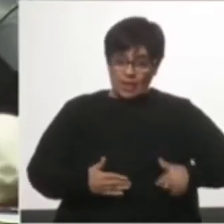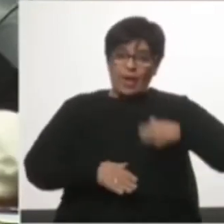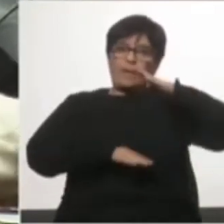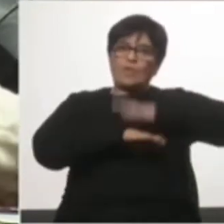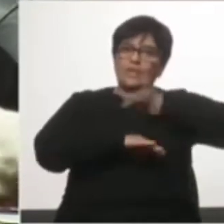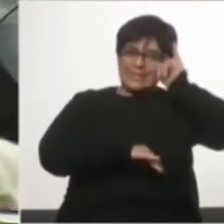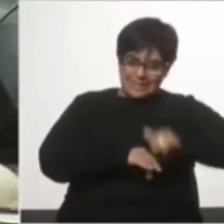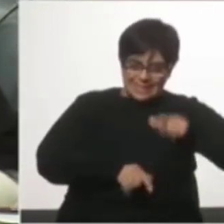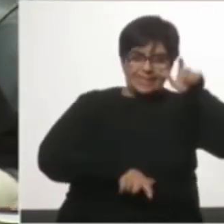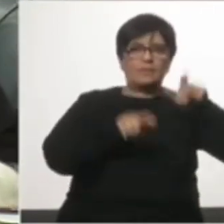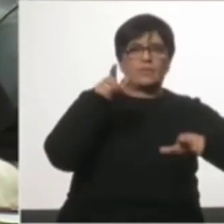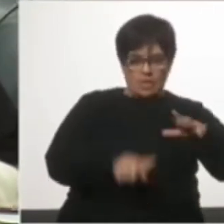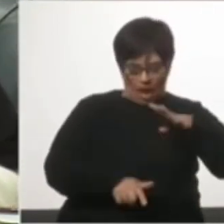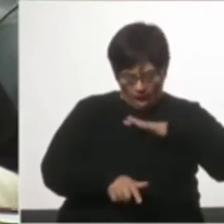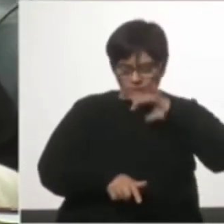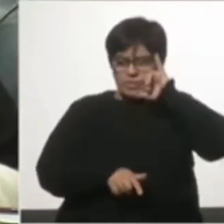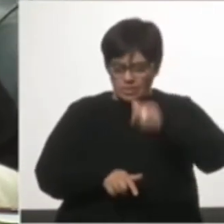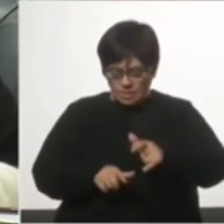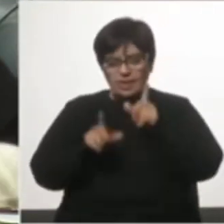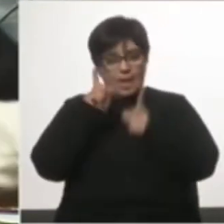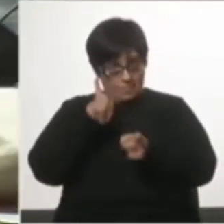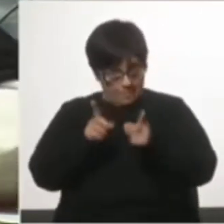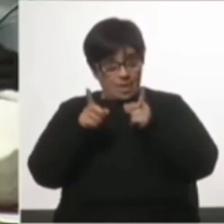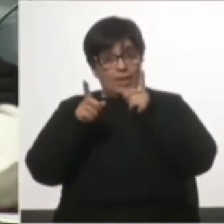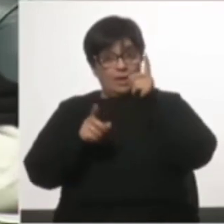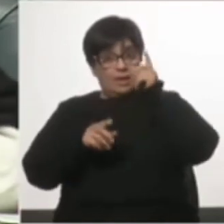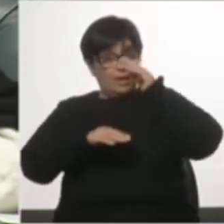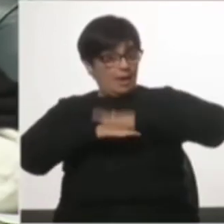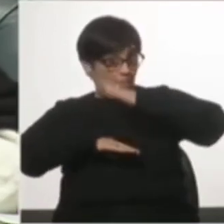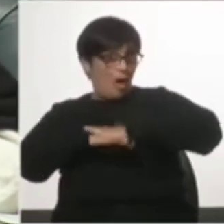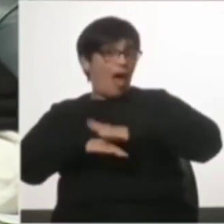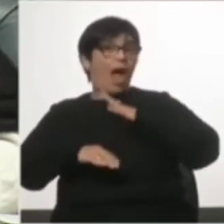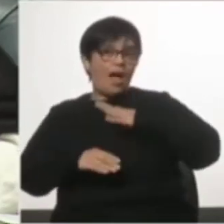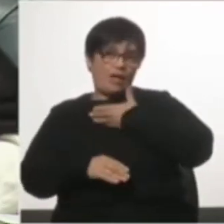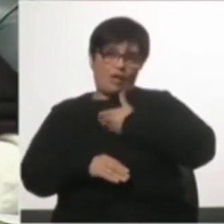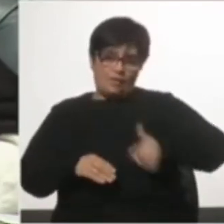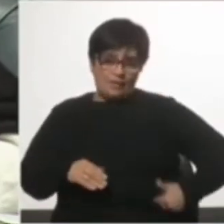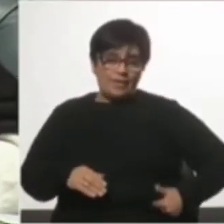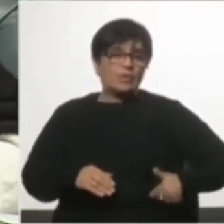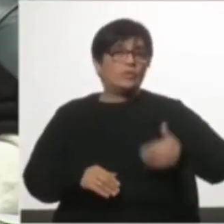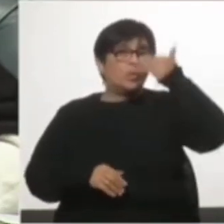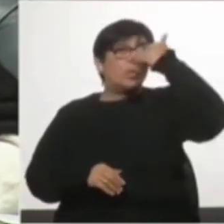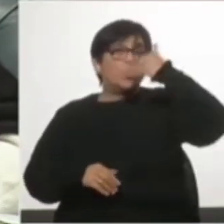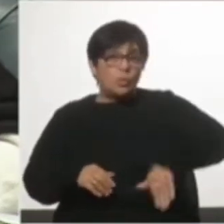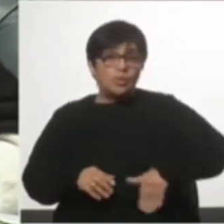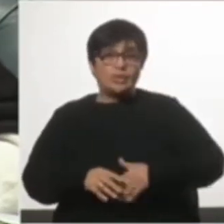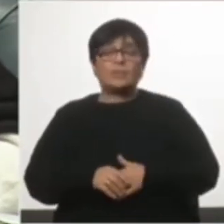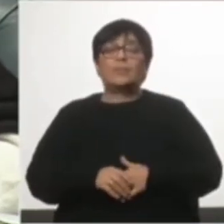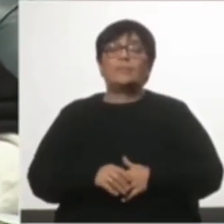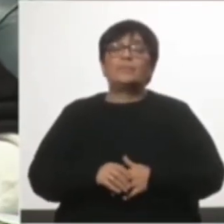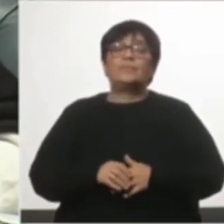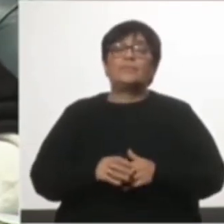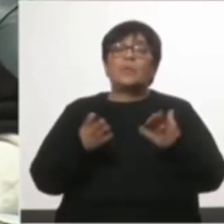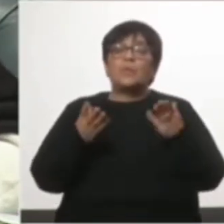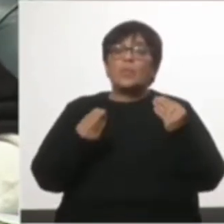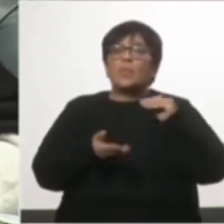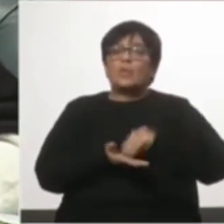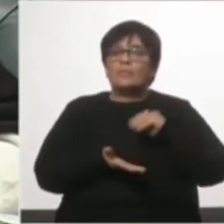y hay responsabilidad del Estado. Por último, En varias